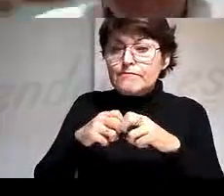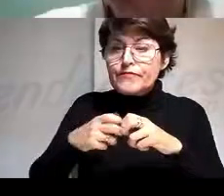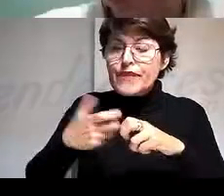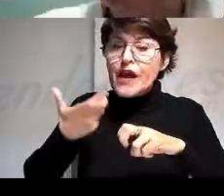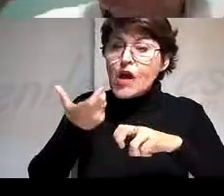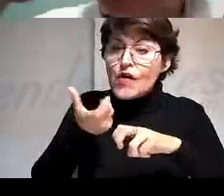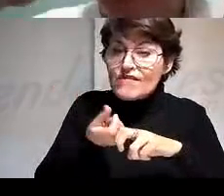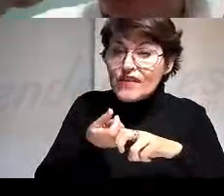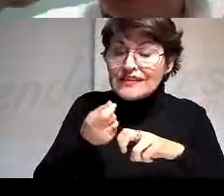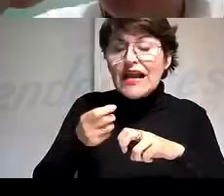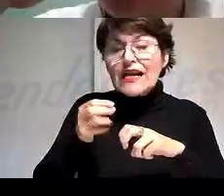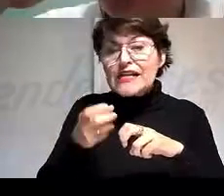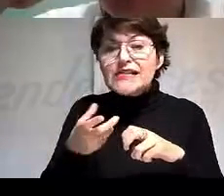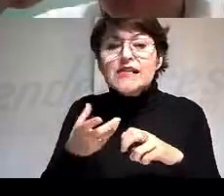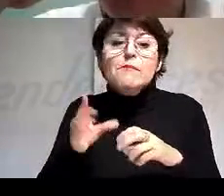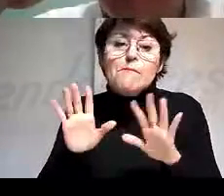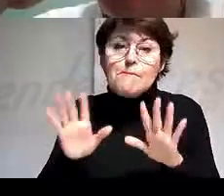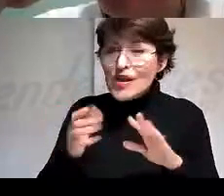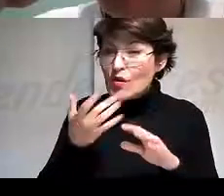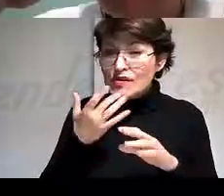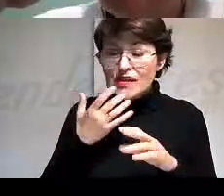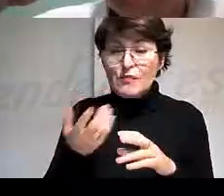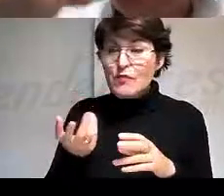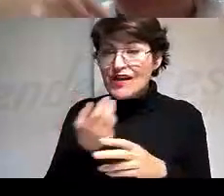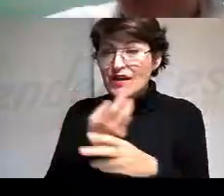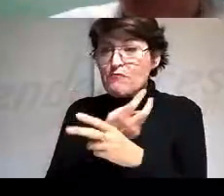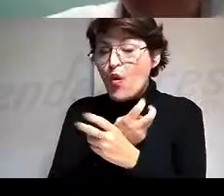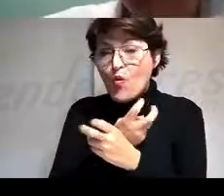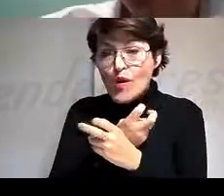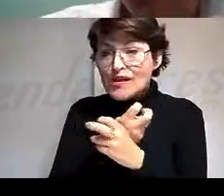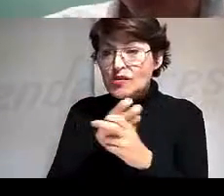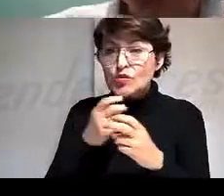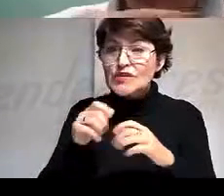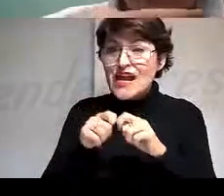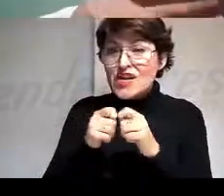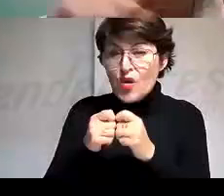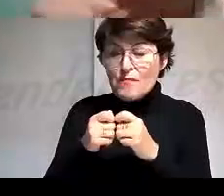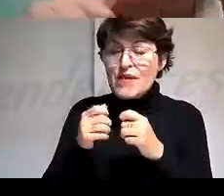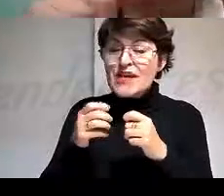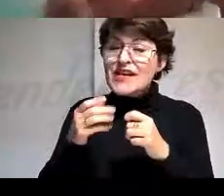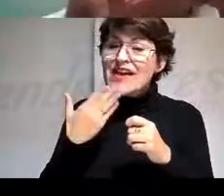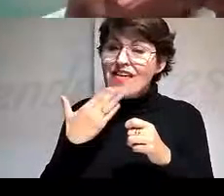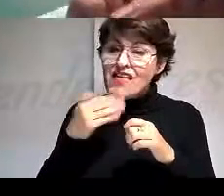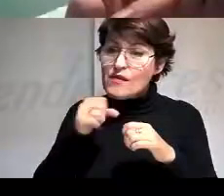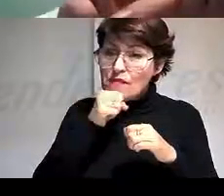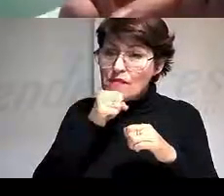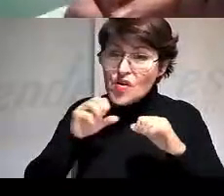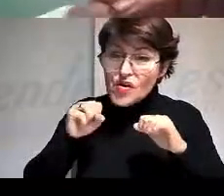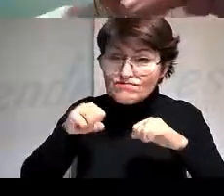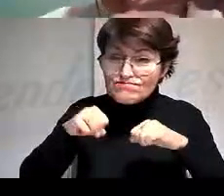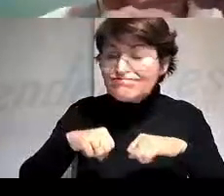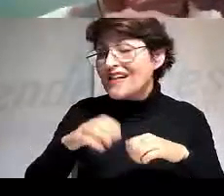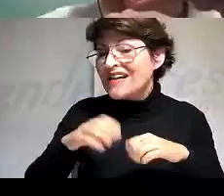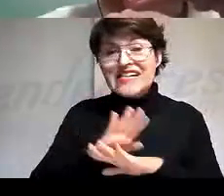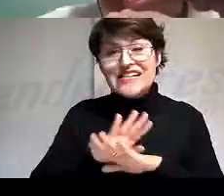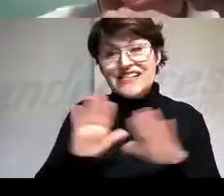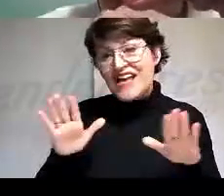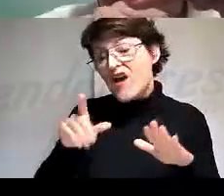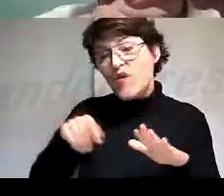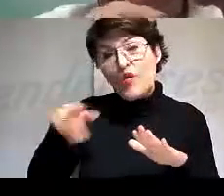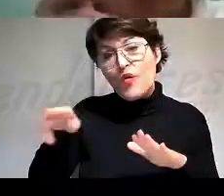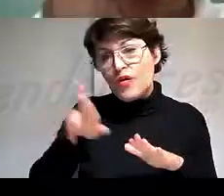vasos. Es decir, si tomamos algún alimento, no podemos acceder por los vasos al cartílago. Por lo tanto, todo lo que está degenerado ya no lo vamos a